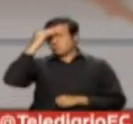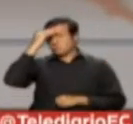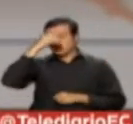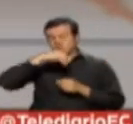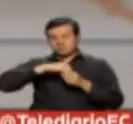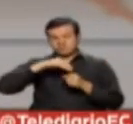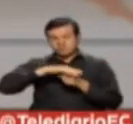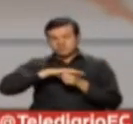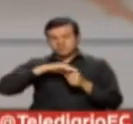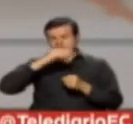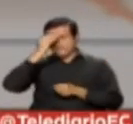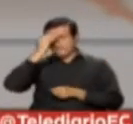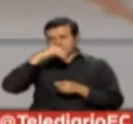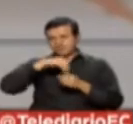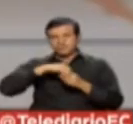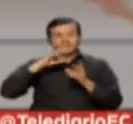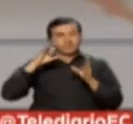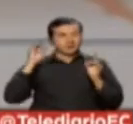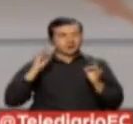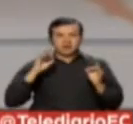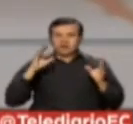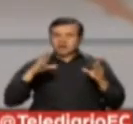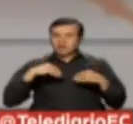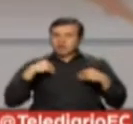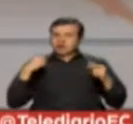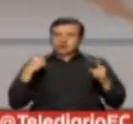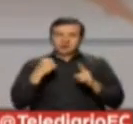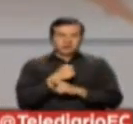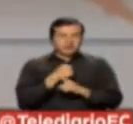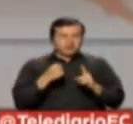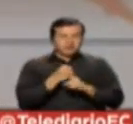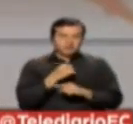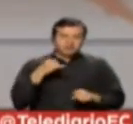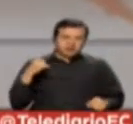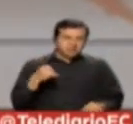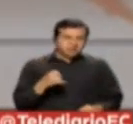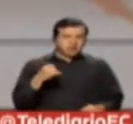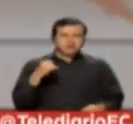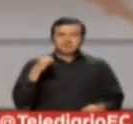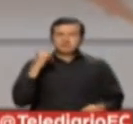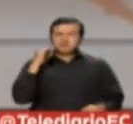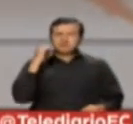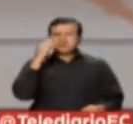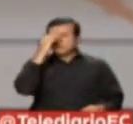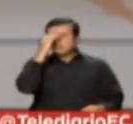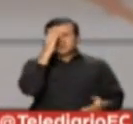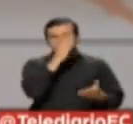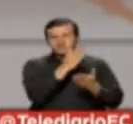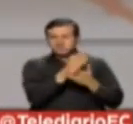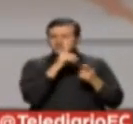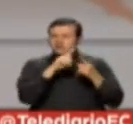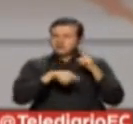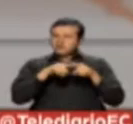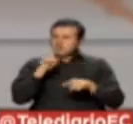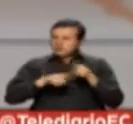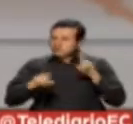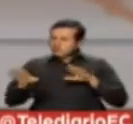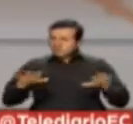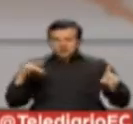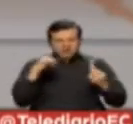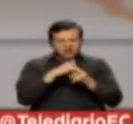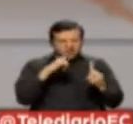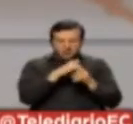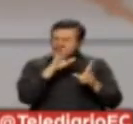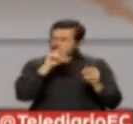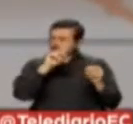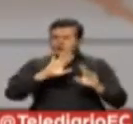la política de cero tolerancia a la violencia sexual del sistema educativo el que no haya violencia entre pares que no haya bullying que en vez